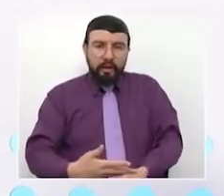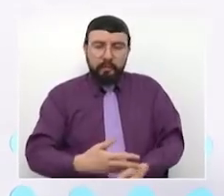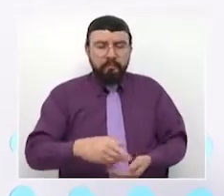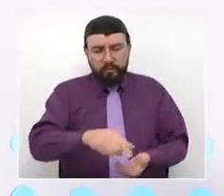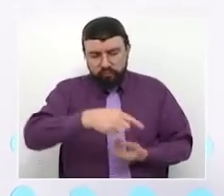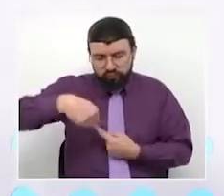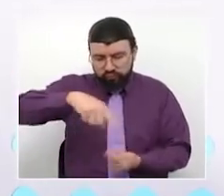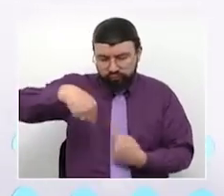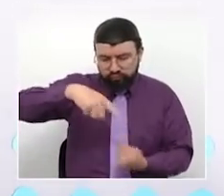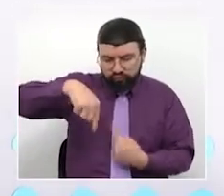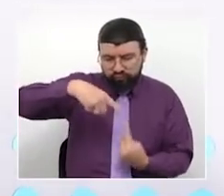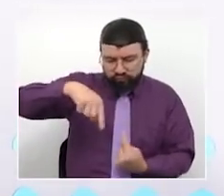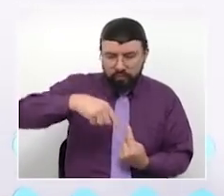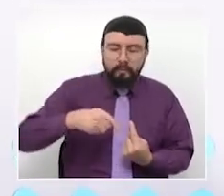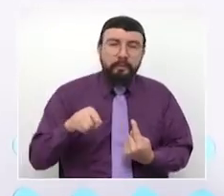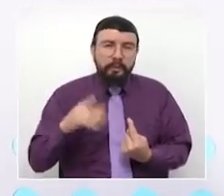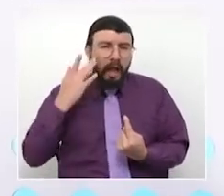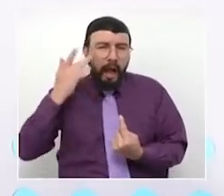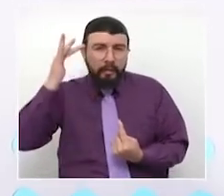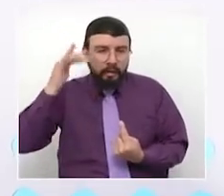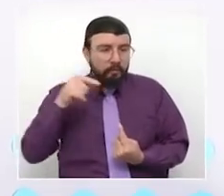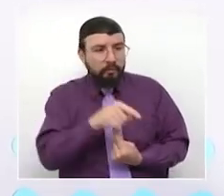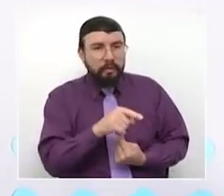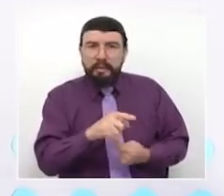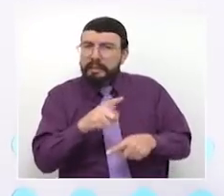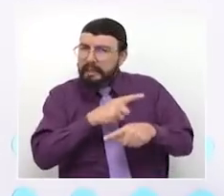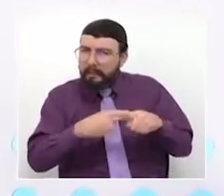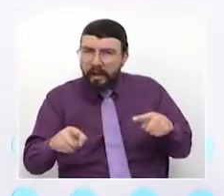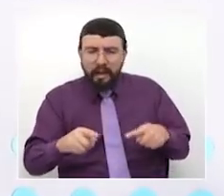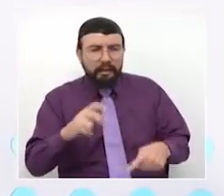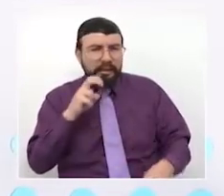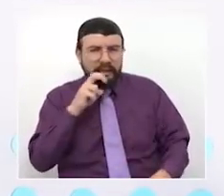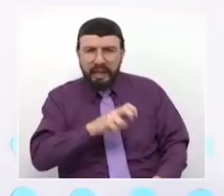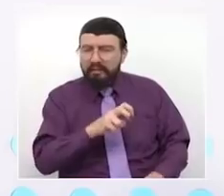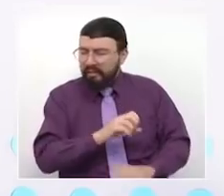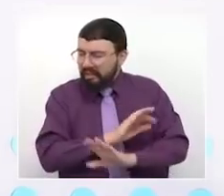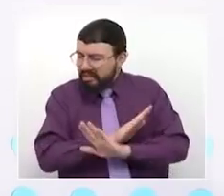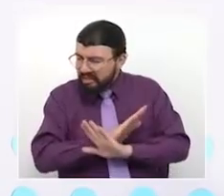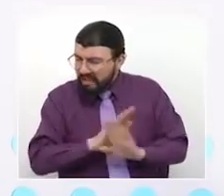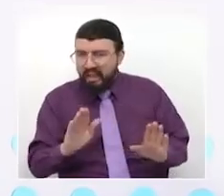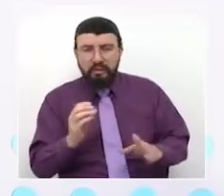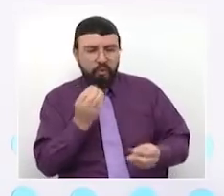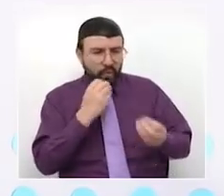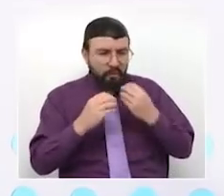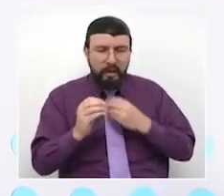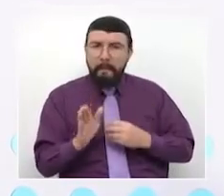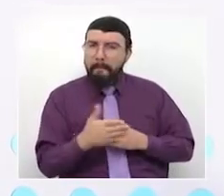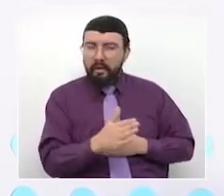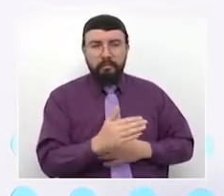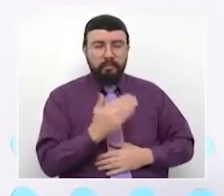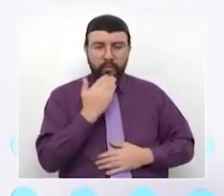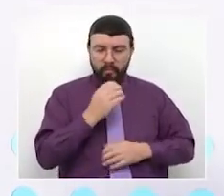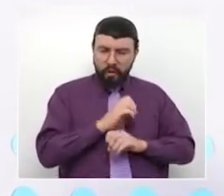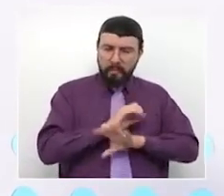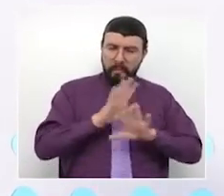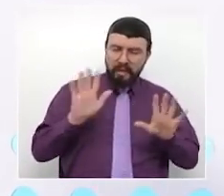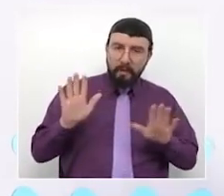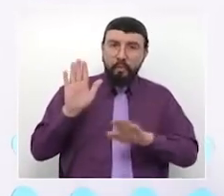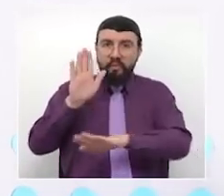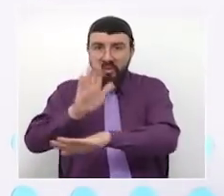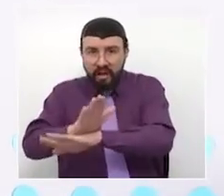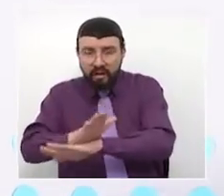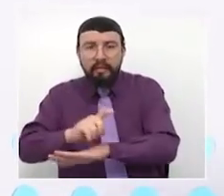rico en plaquetas. Una semana de ser vegano, nada animal. En la media mañana y en el algo,